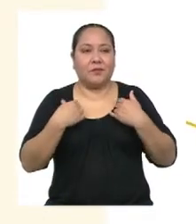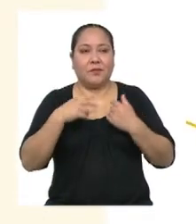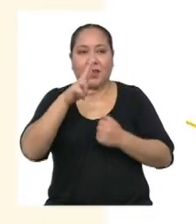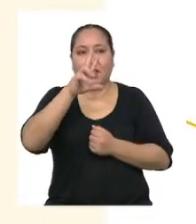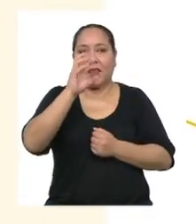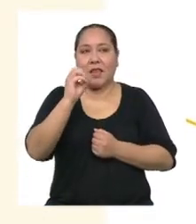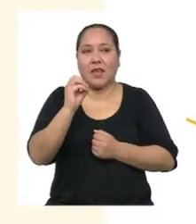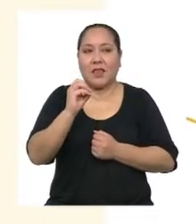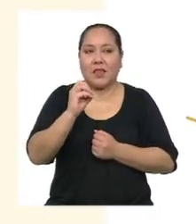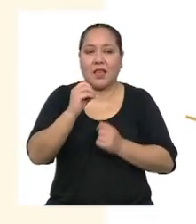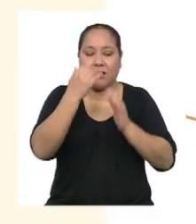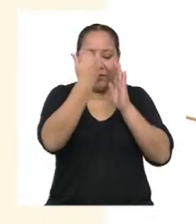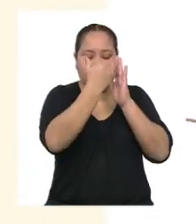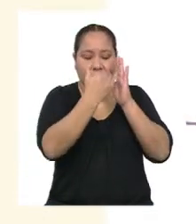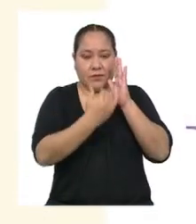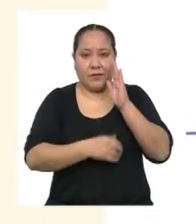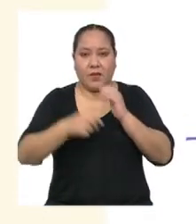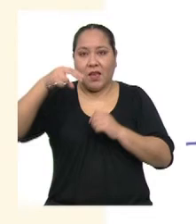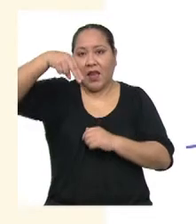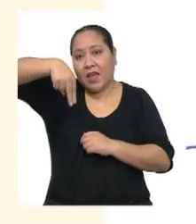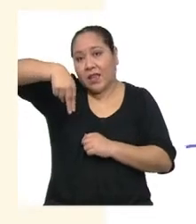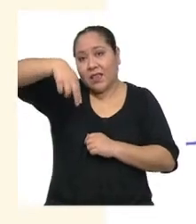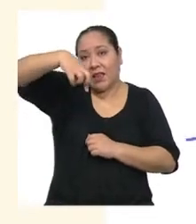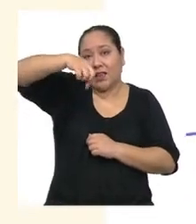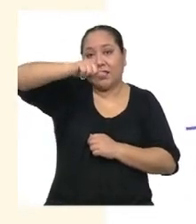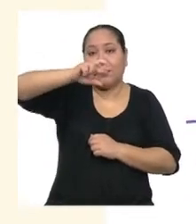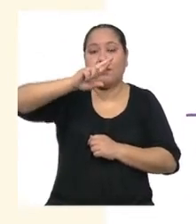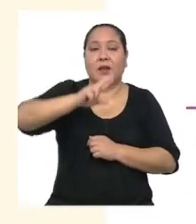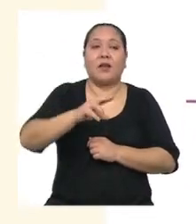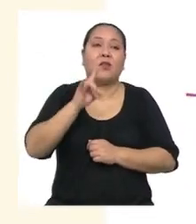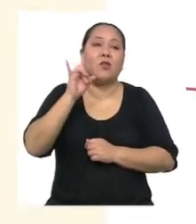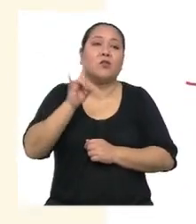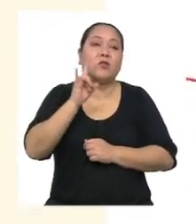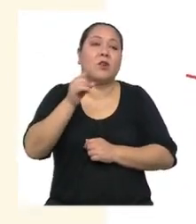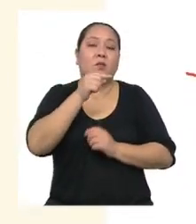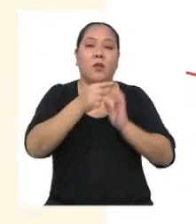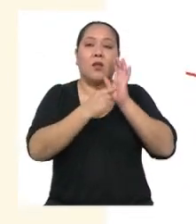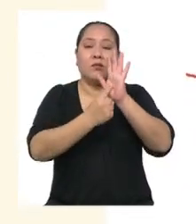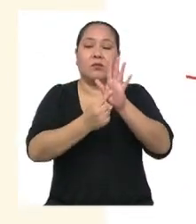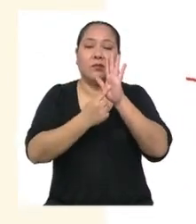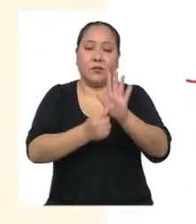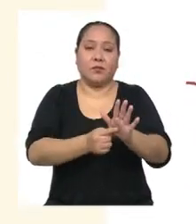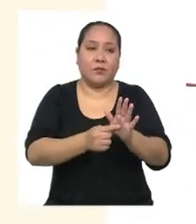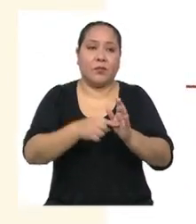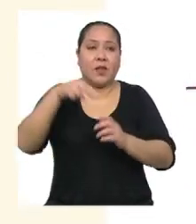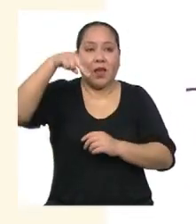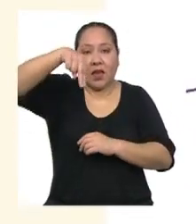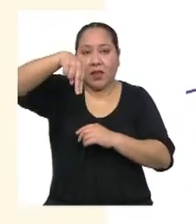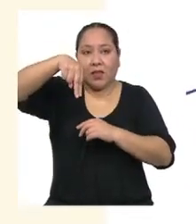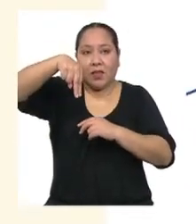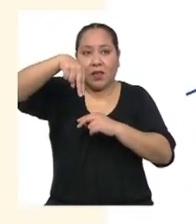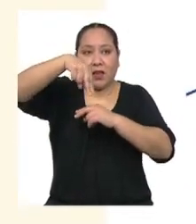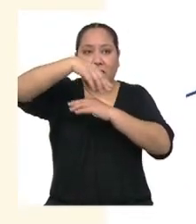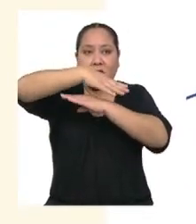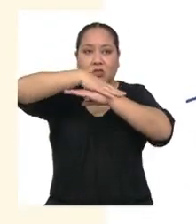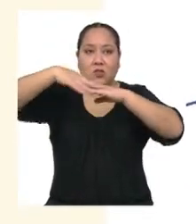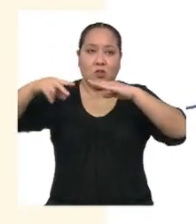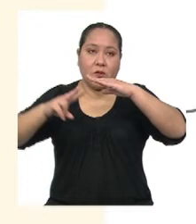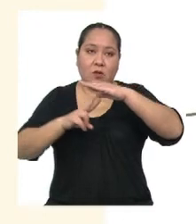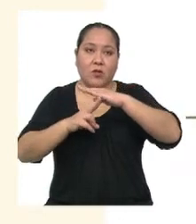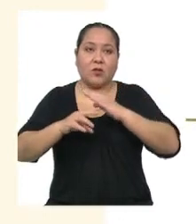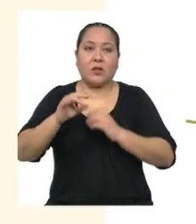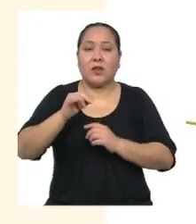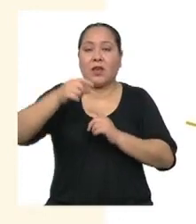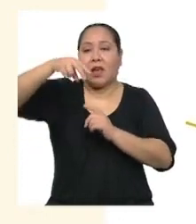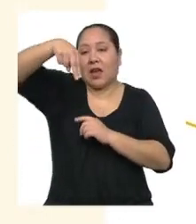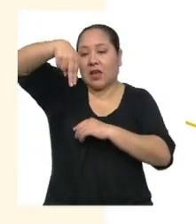datos, o sea, n es par. Utilizamos las expresiones matemáticas n sobre 2 y n sobre 2